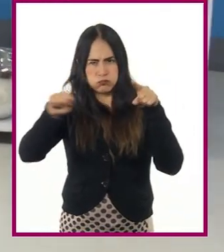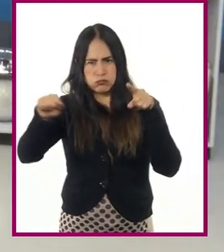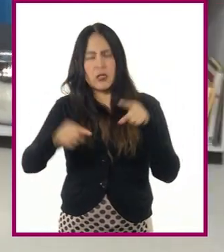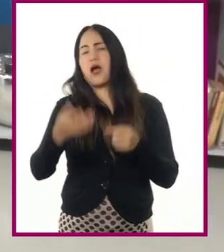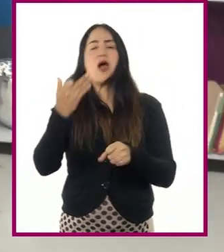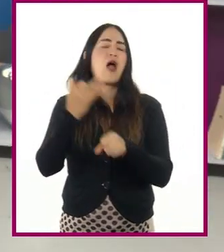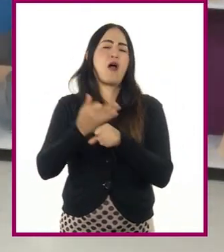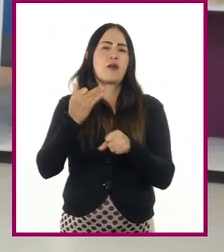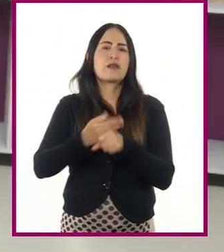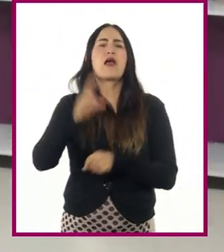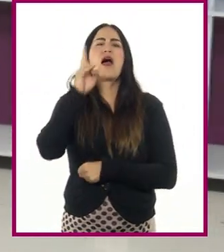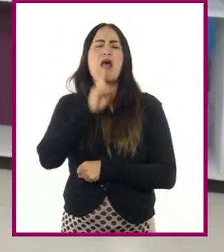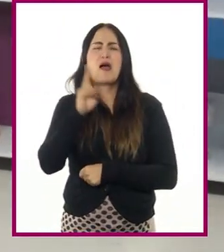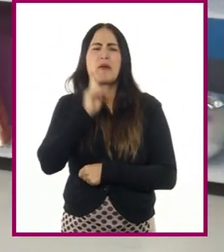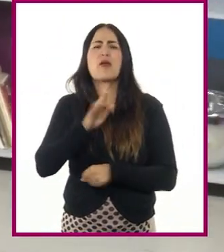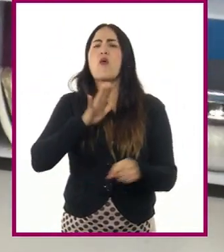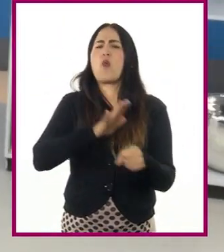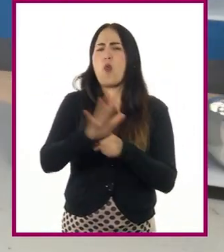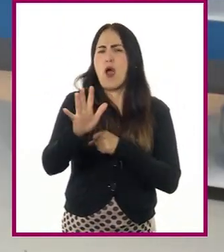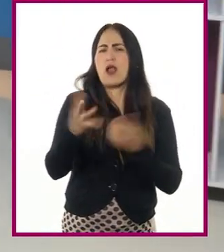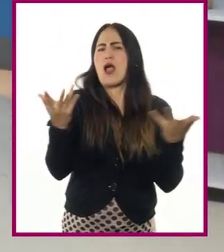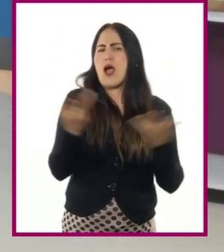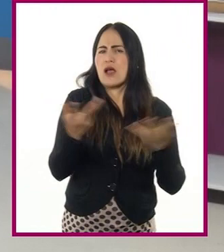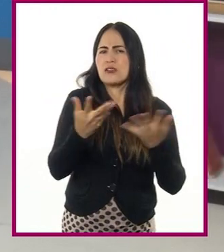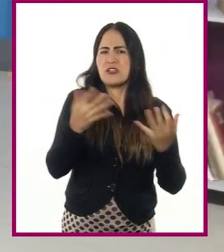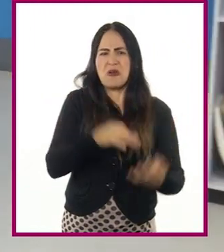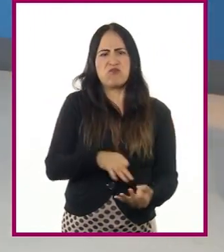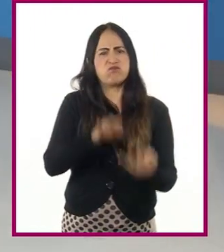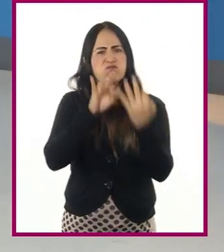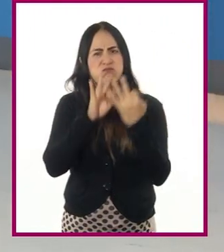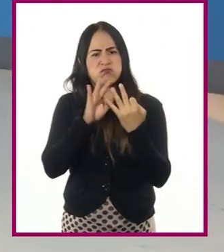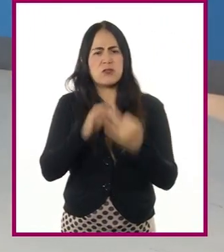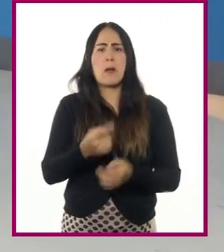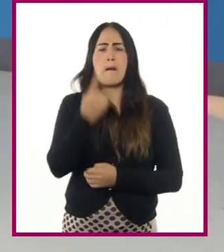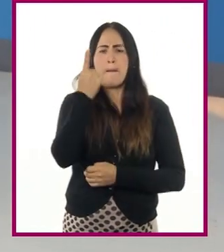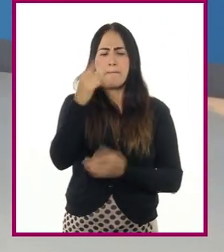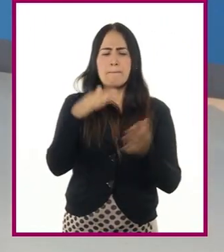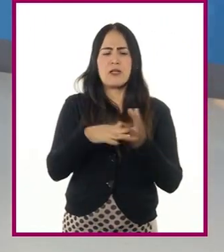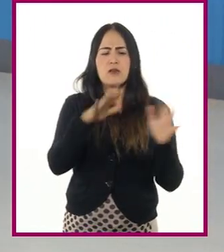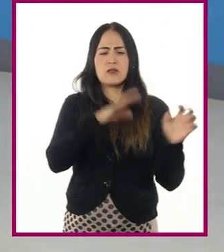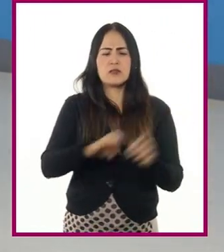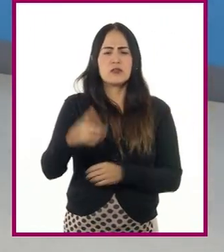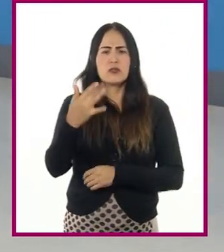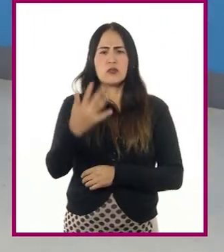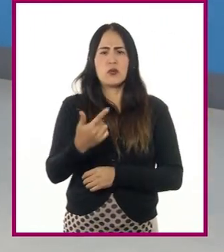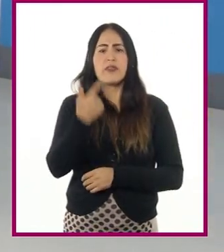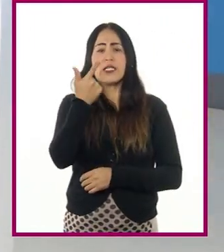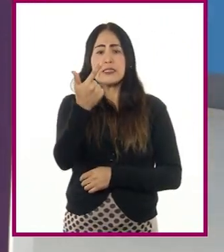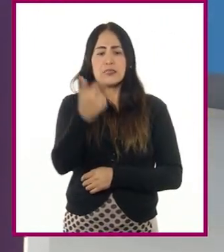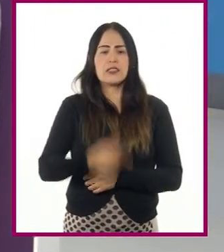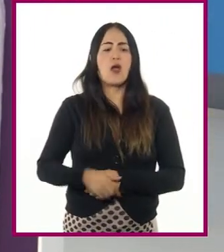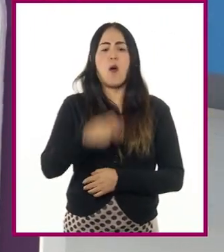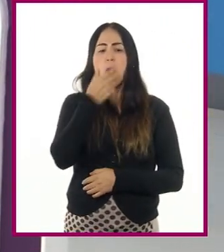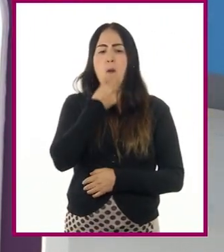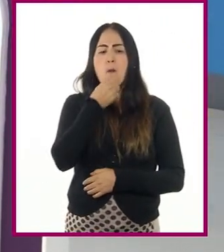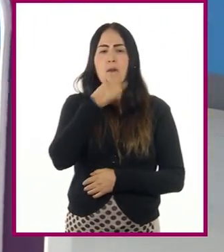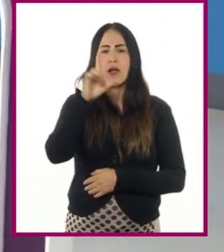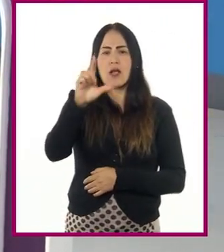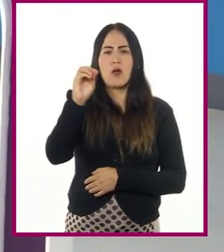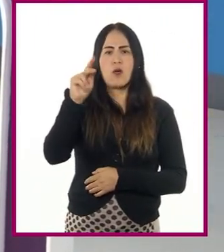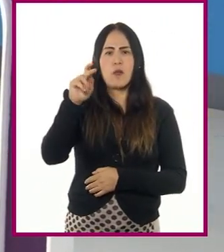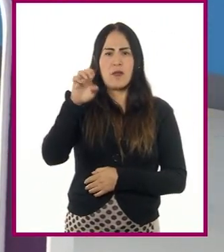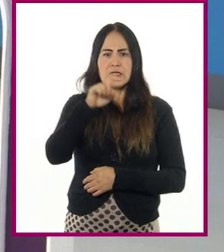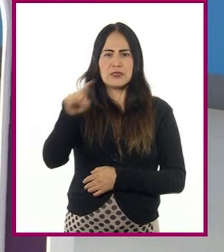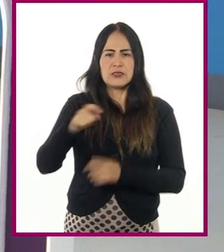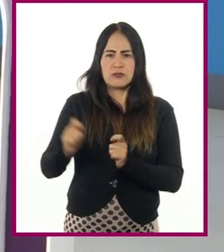ahora algunos de estos movimientos. En 1957, Adolfo López Mateos fue designado candidato